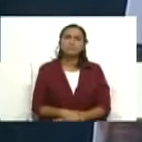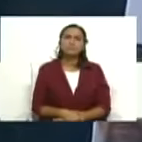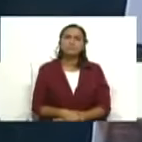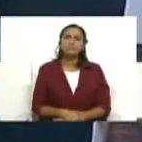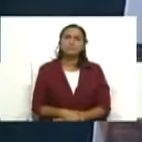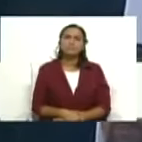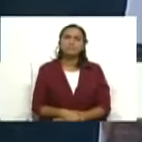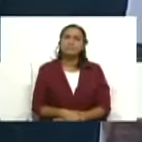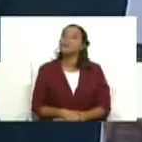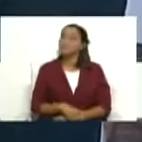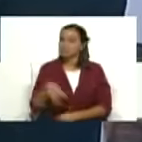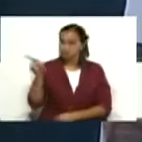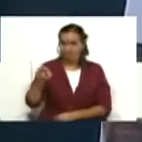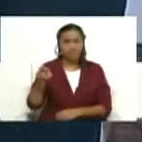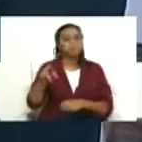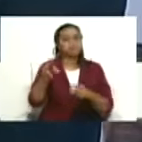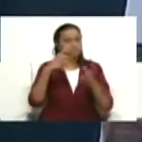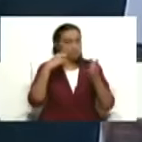pongan la mesa